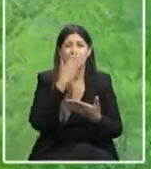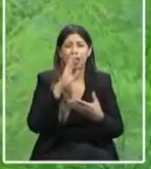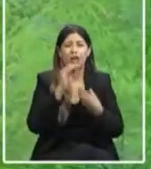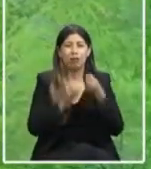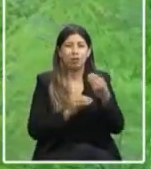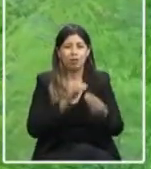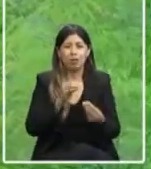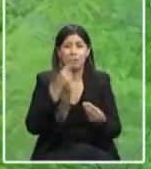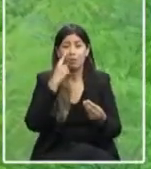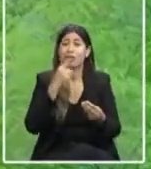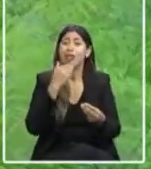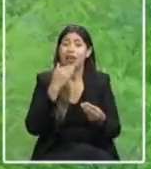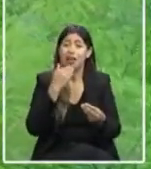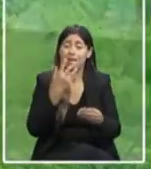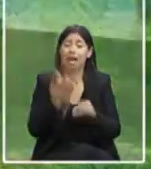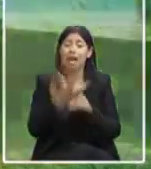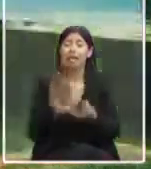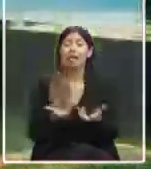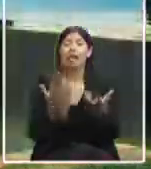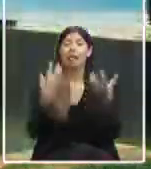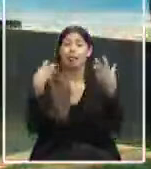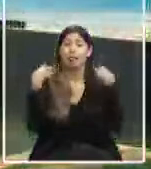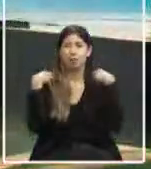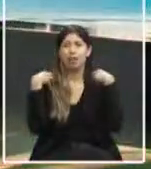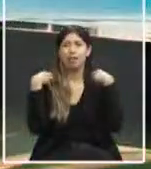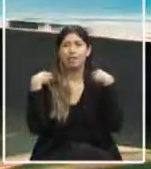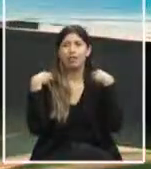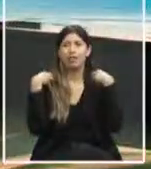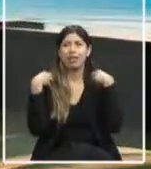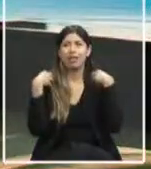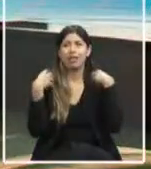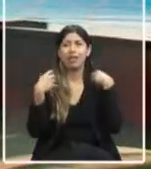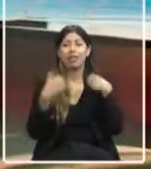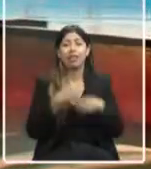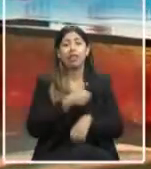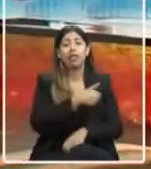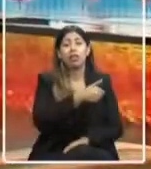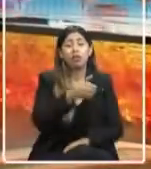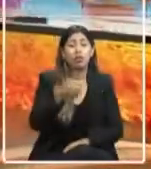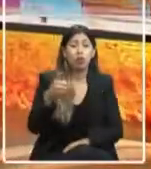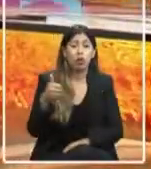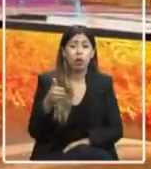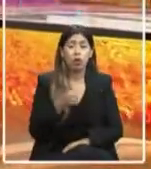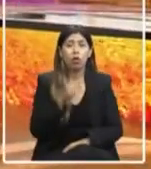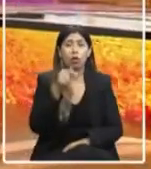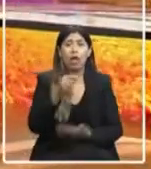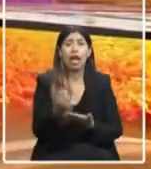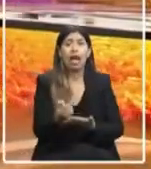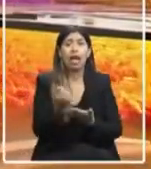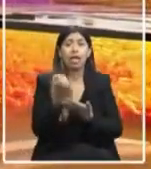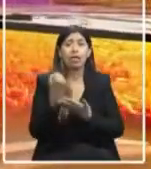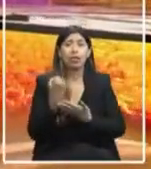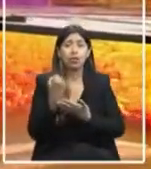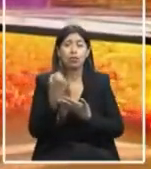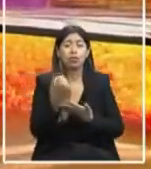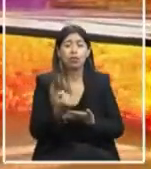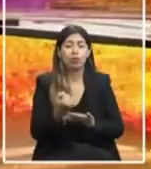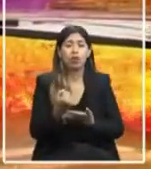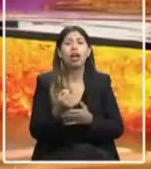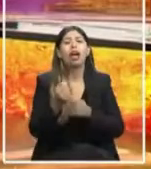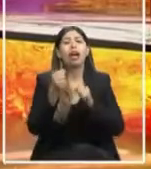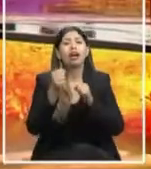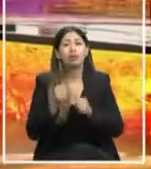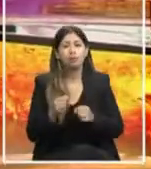procesos, pero también tenemos responsabilidades. Entre todos, con esa cooperación, podemos tomar